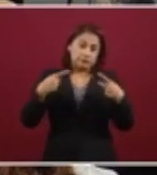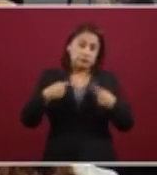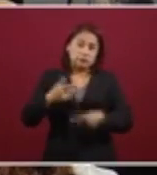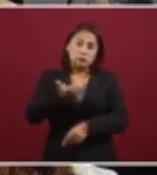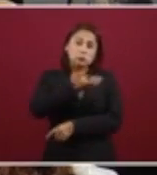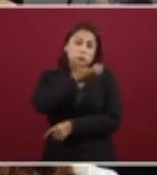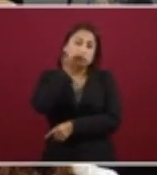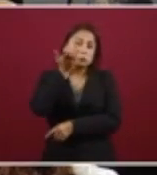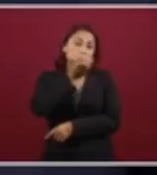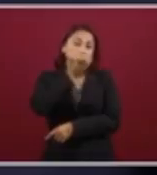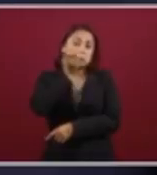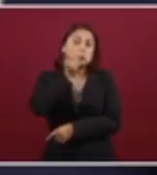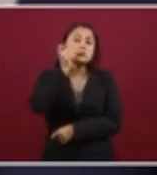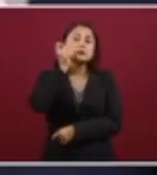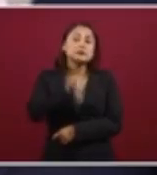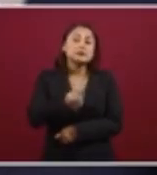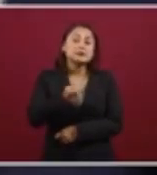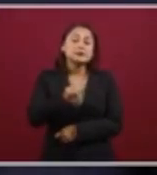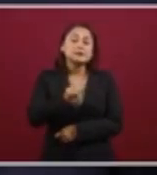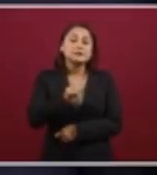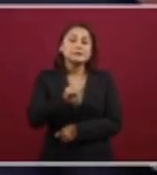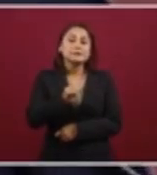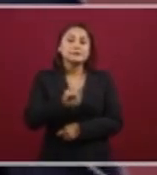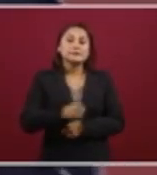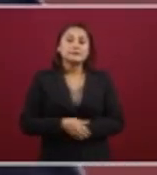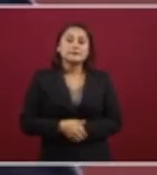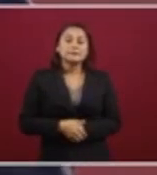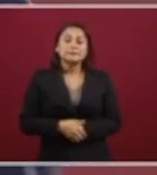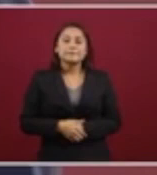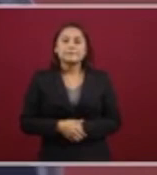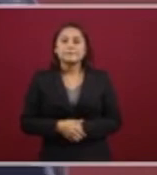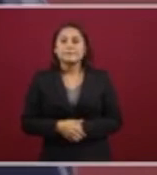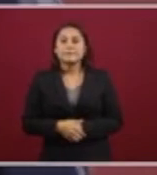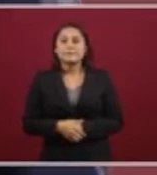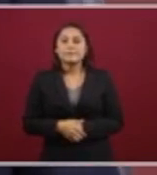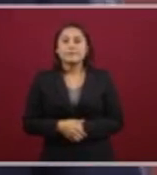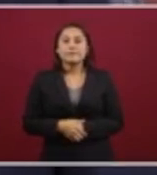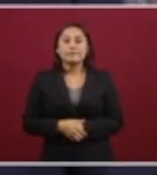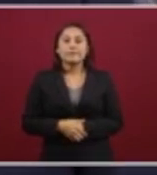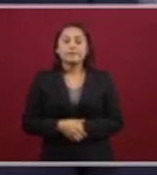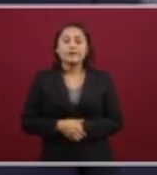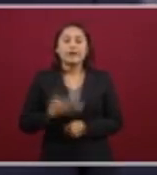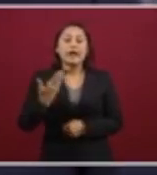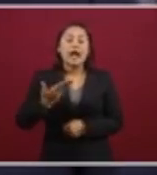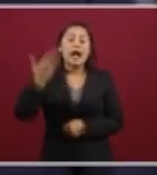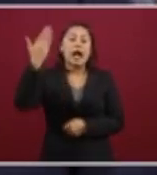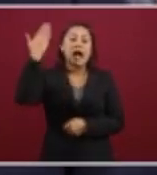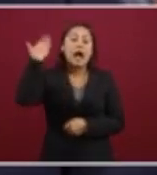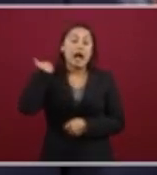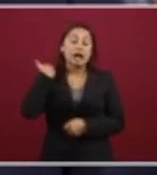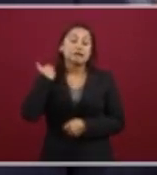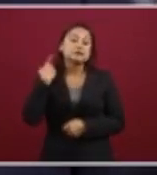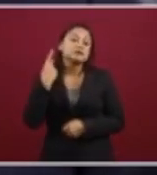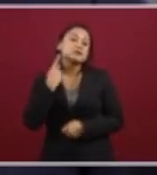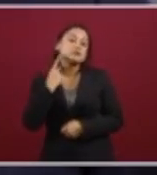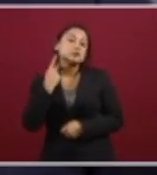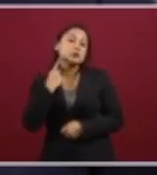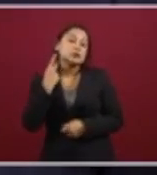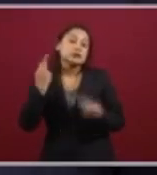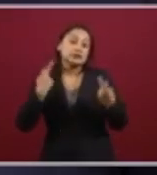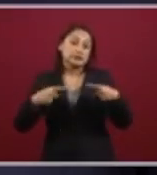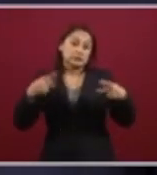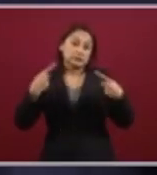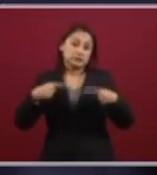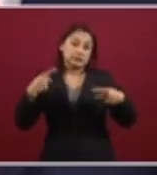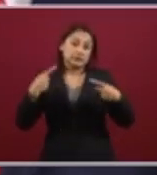se hablaba y se hablaba antes de llegar al poder o al gobierno, porque